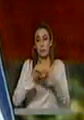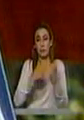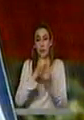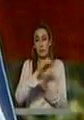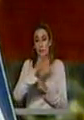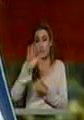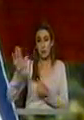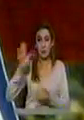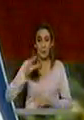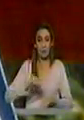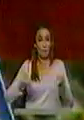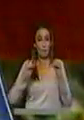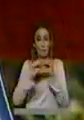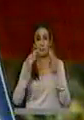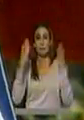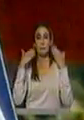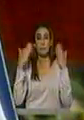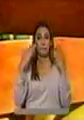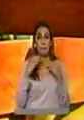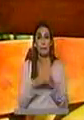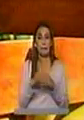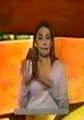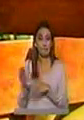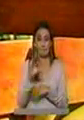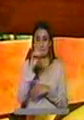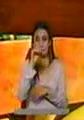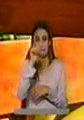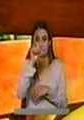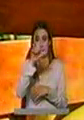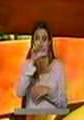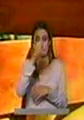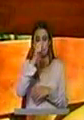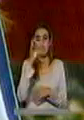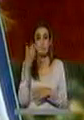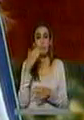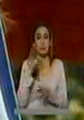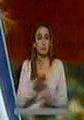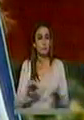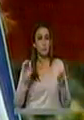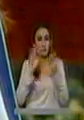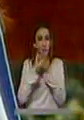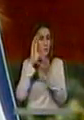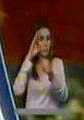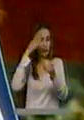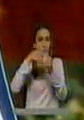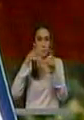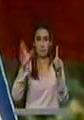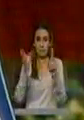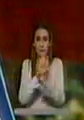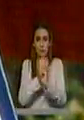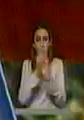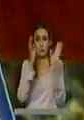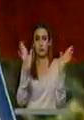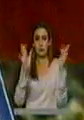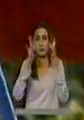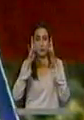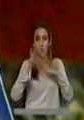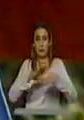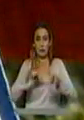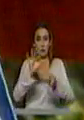y vuelo diario a Guayaquil, a Dallas, Texas. Ese es un hito interesantísimo porque nos va a conectar